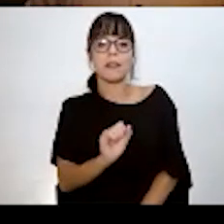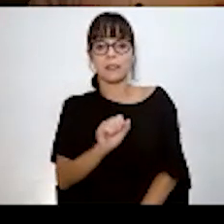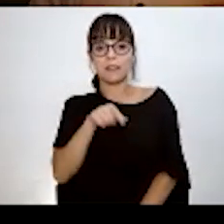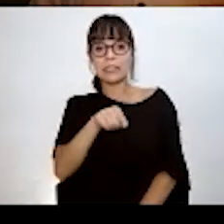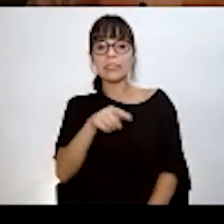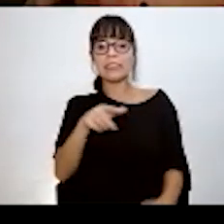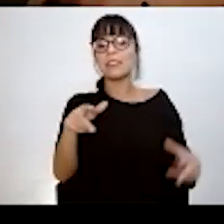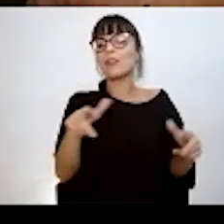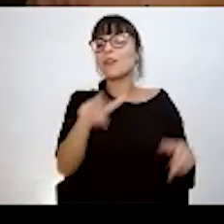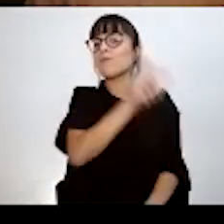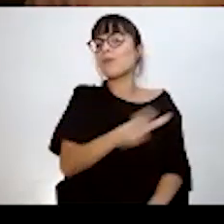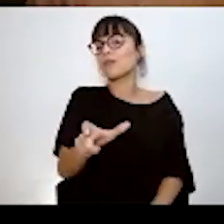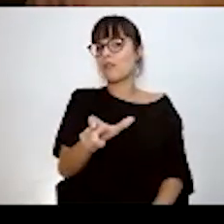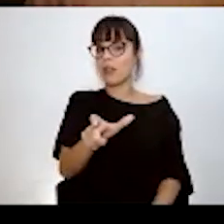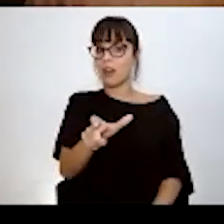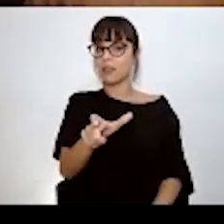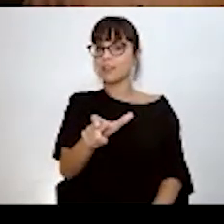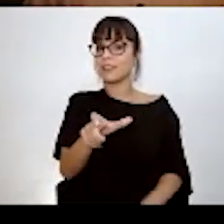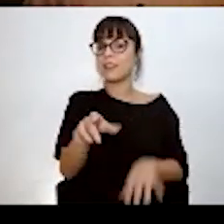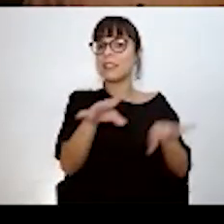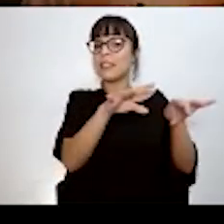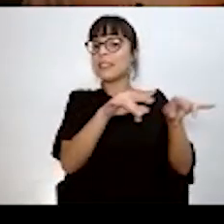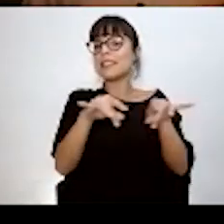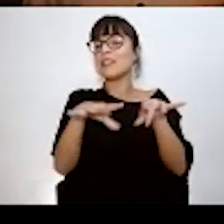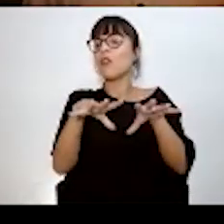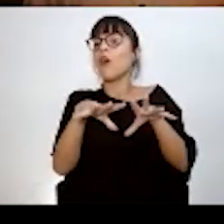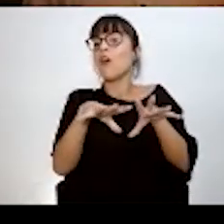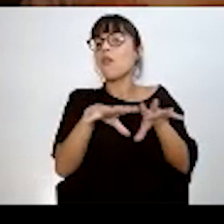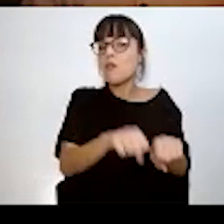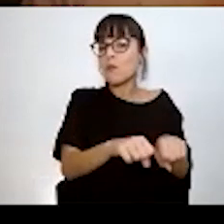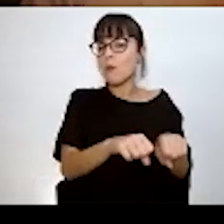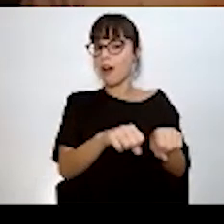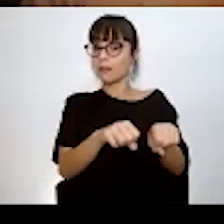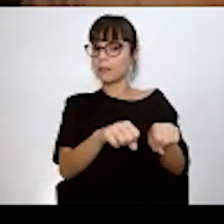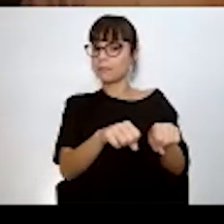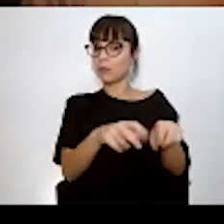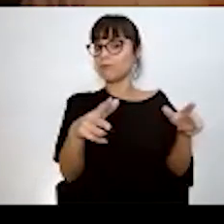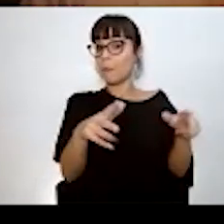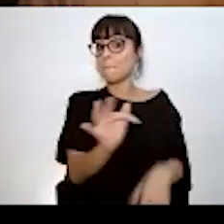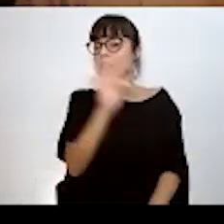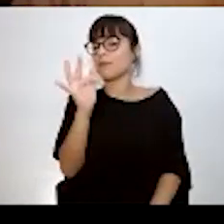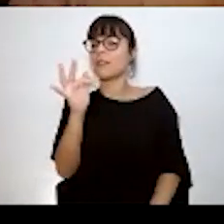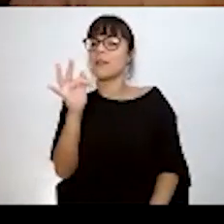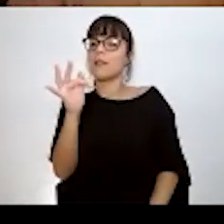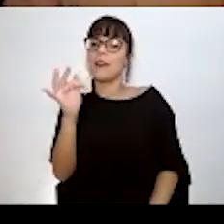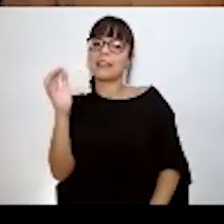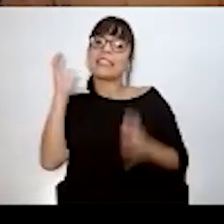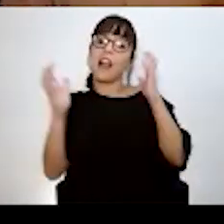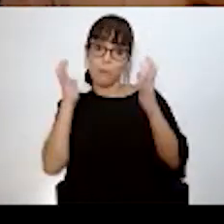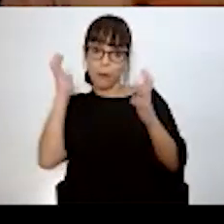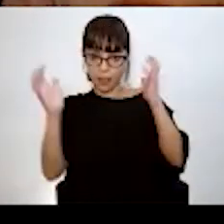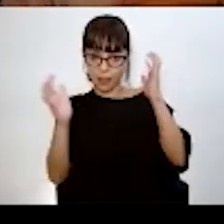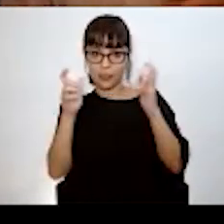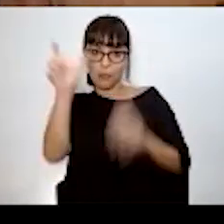sociedades que han civilizado un territorio, pero también lugares en los que habitan los buenos salvajes. Y esto tiene mucho que ver también con todas